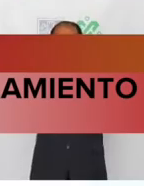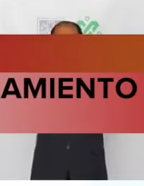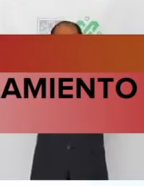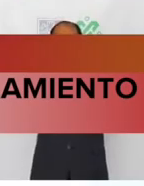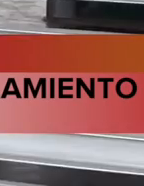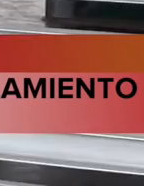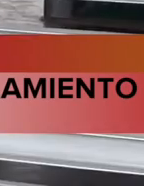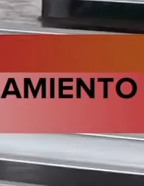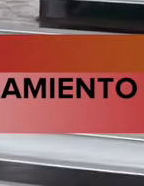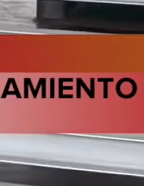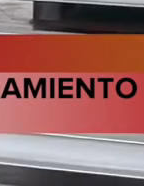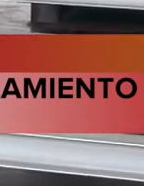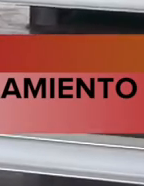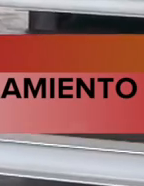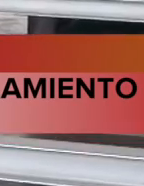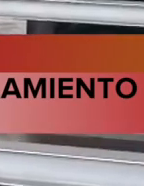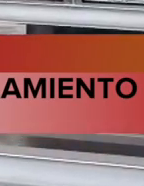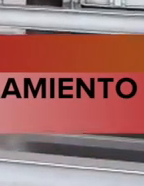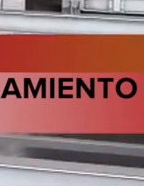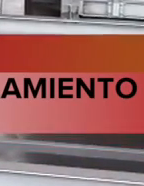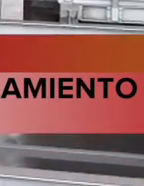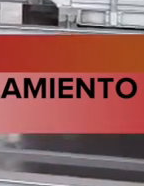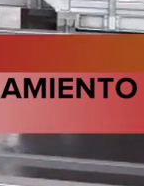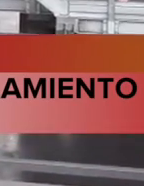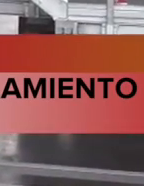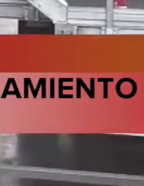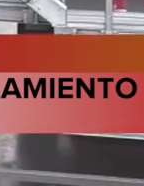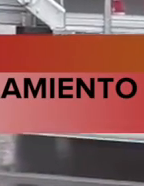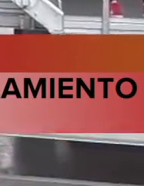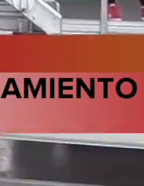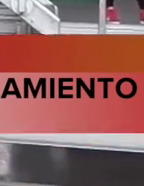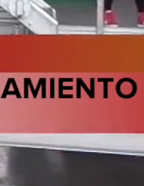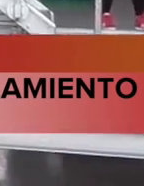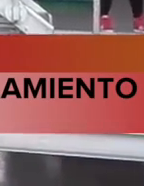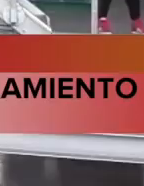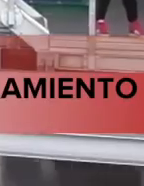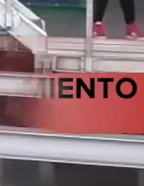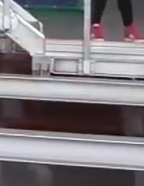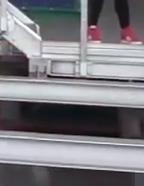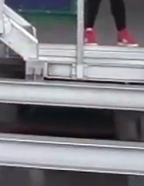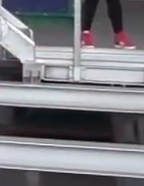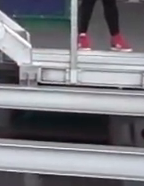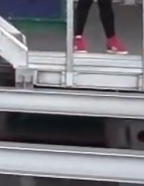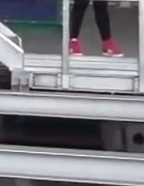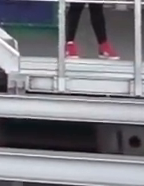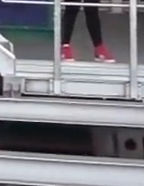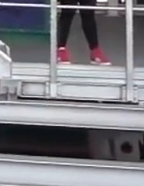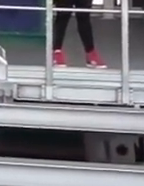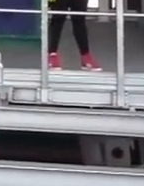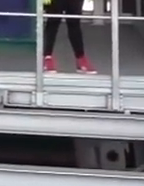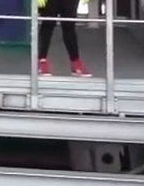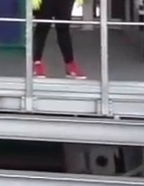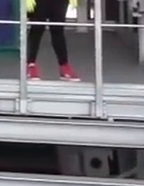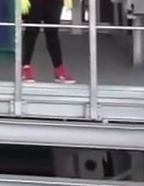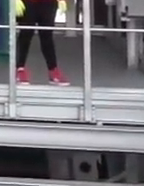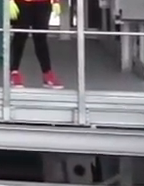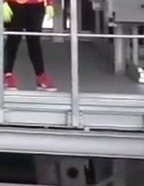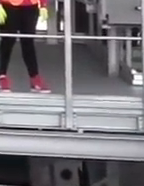estaba costando del orden de 2.600 millones de pesos al año. 2019 se bajó a 8.000